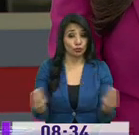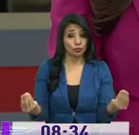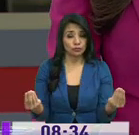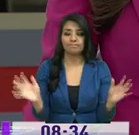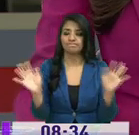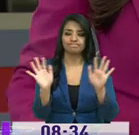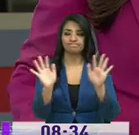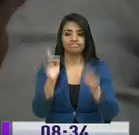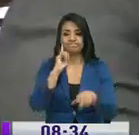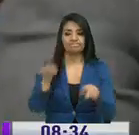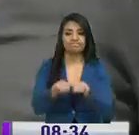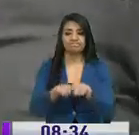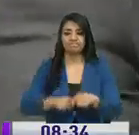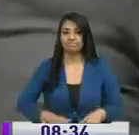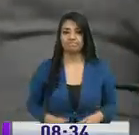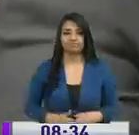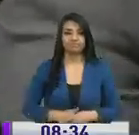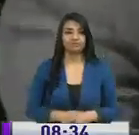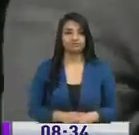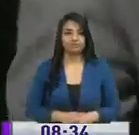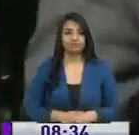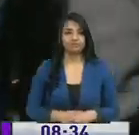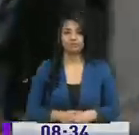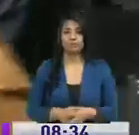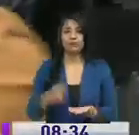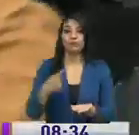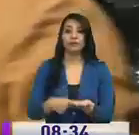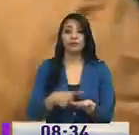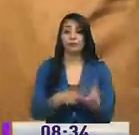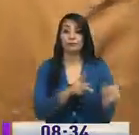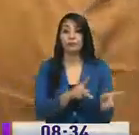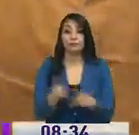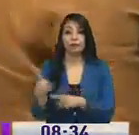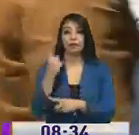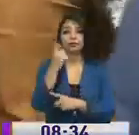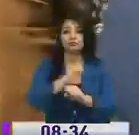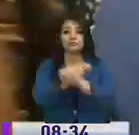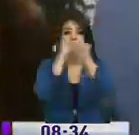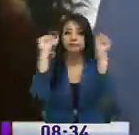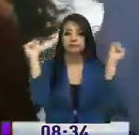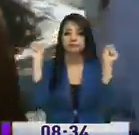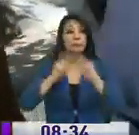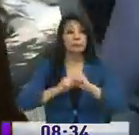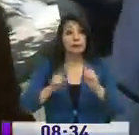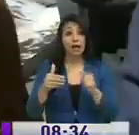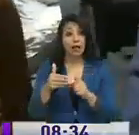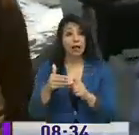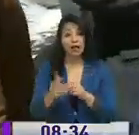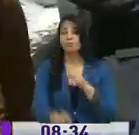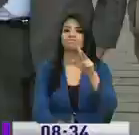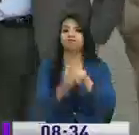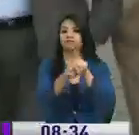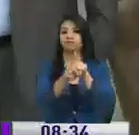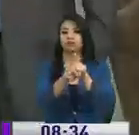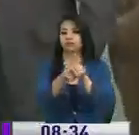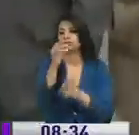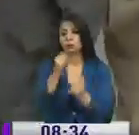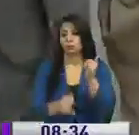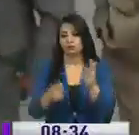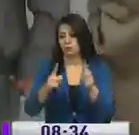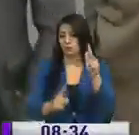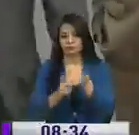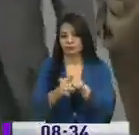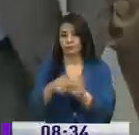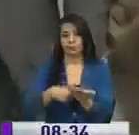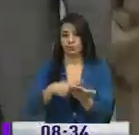más adecuada. La reunión estaba prevista para las 11 de la mañana, pero finalmente no se llevó a cabo. Los